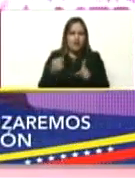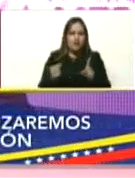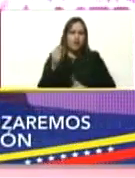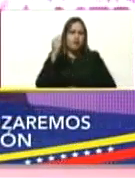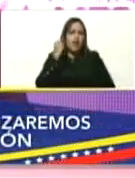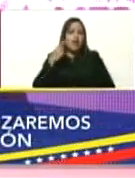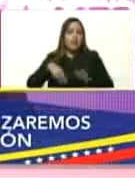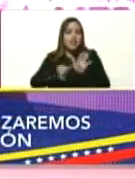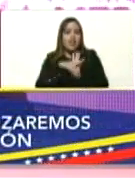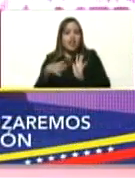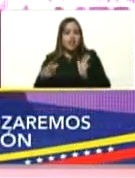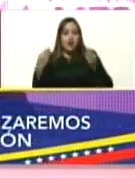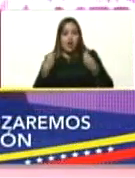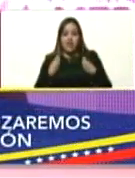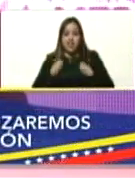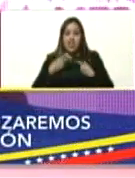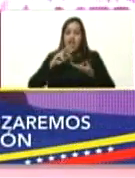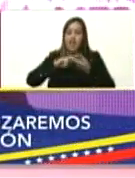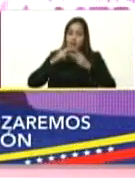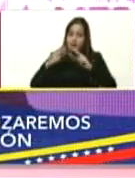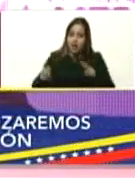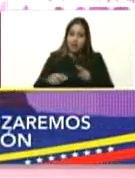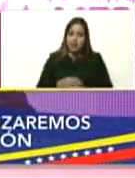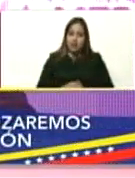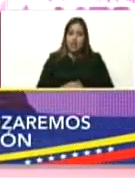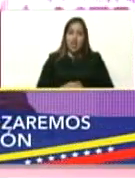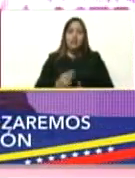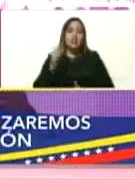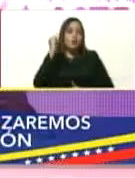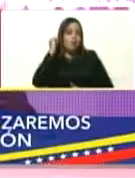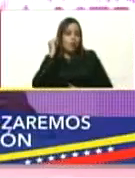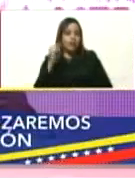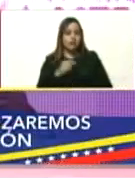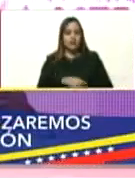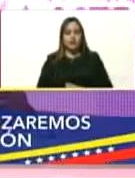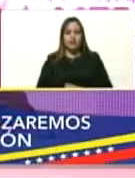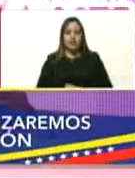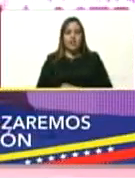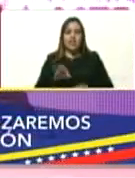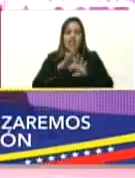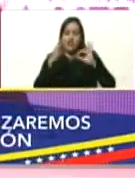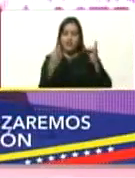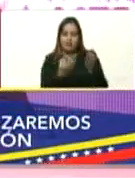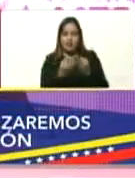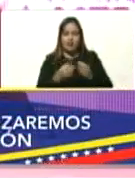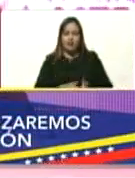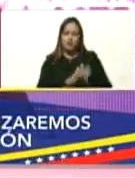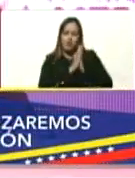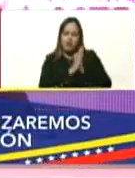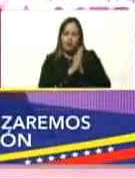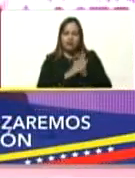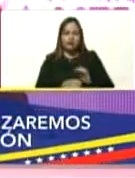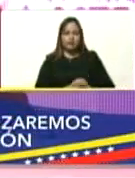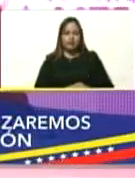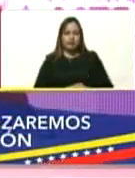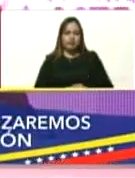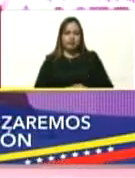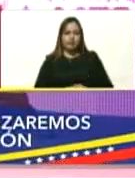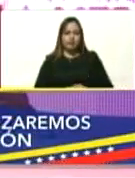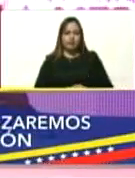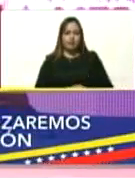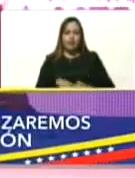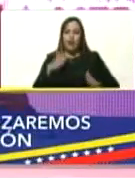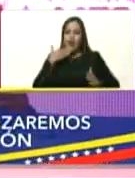derecho a la vida, a la paz de la mujer y de la familia. Por favor,